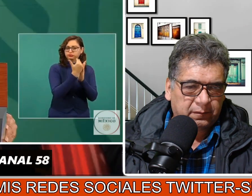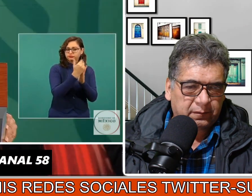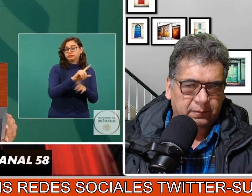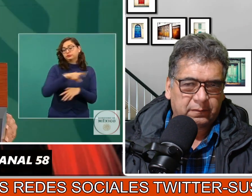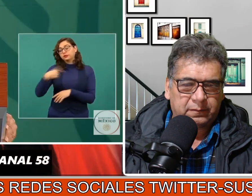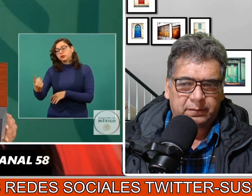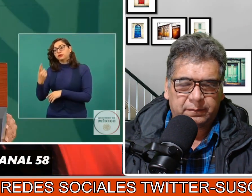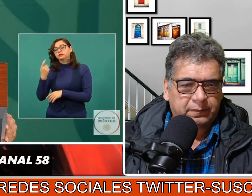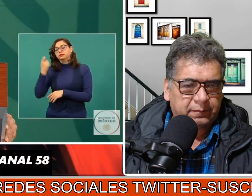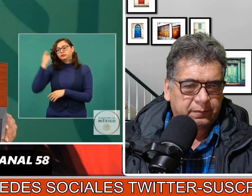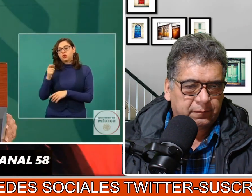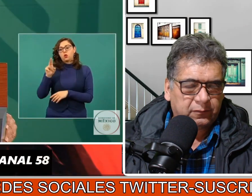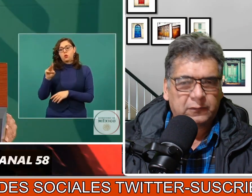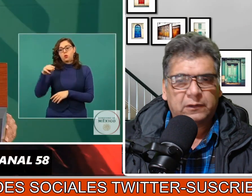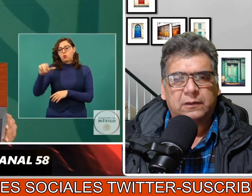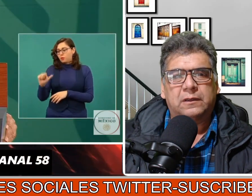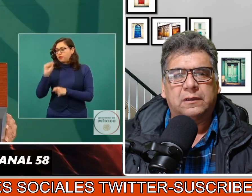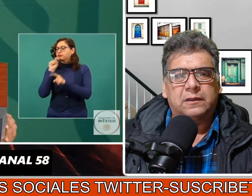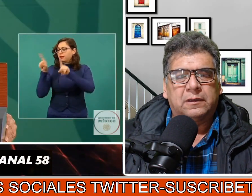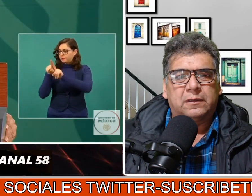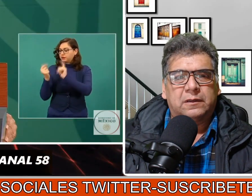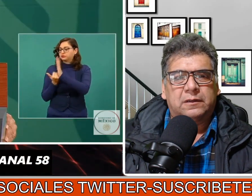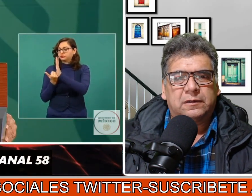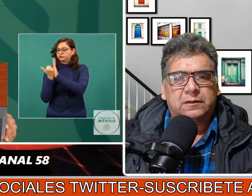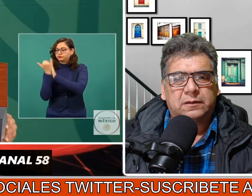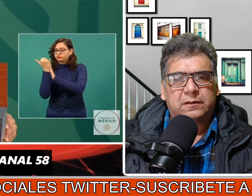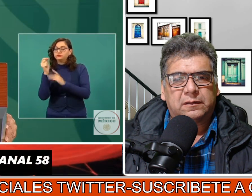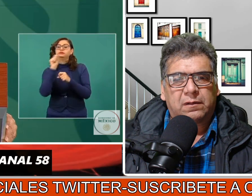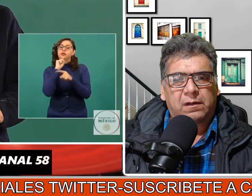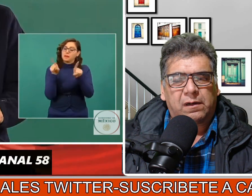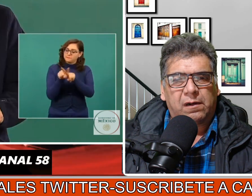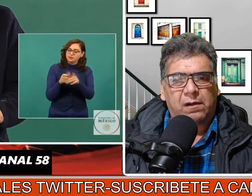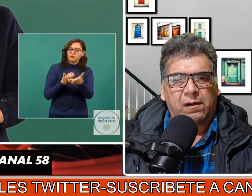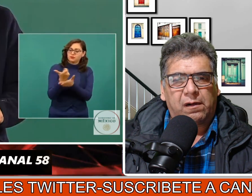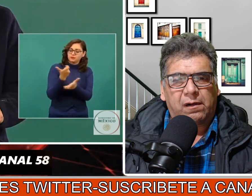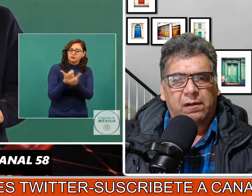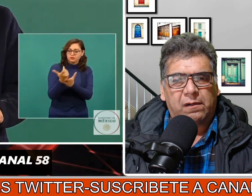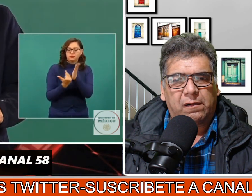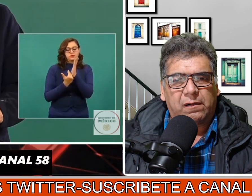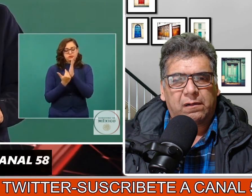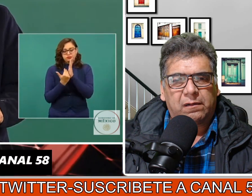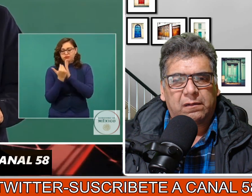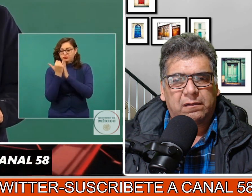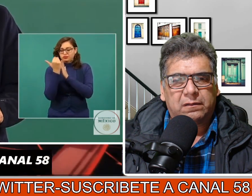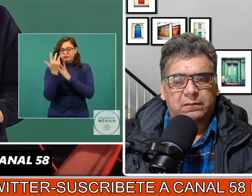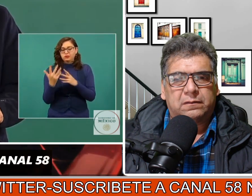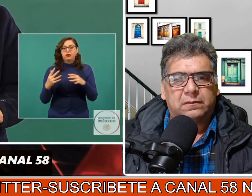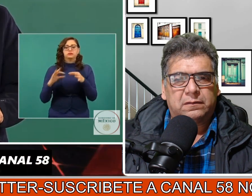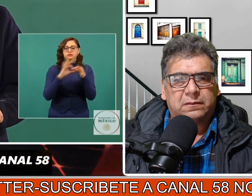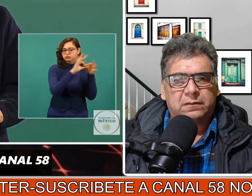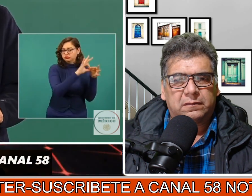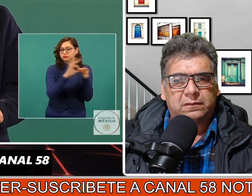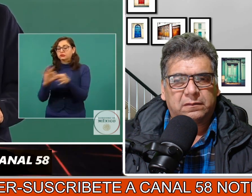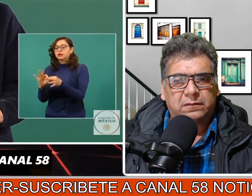el incremento al salario mínimo. Pero estamos haciendo